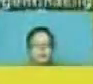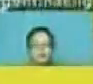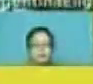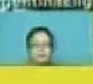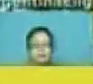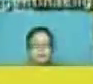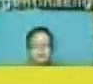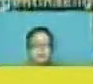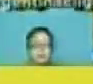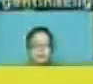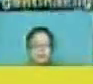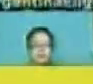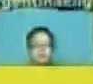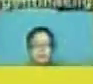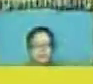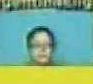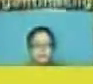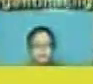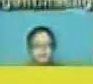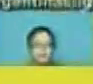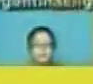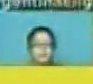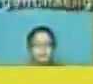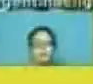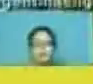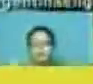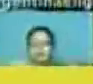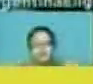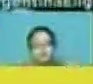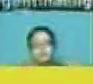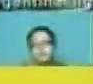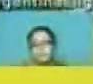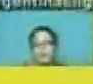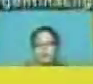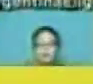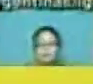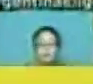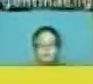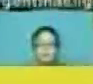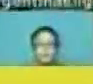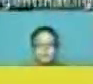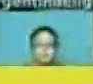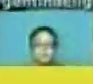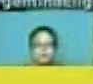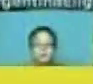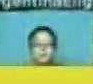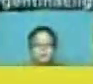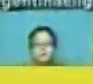la condonación de deudas que luego tuvo que pagar el propio pueblo de